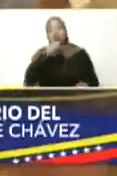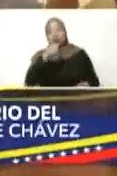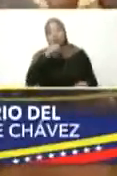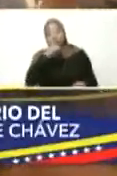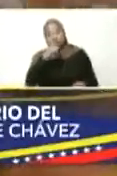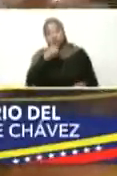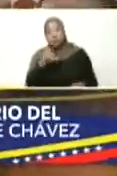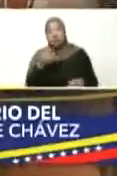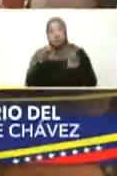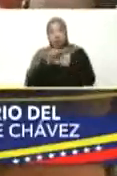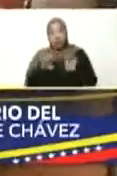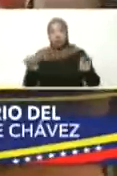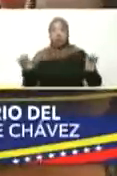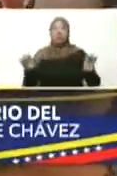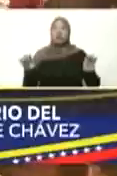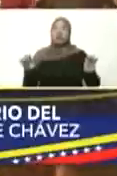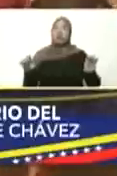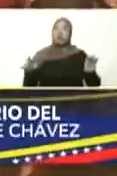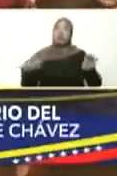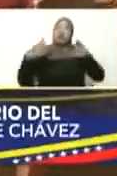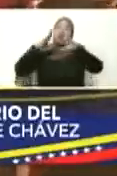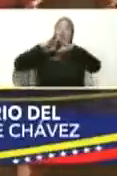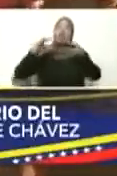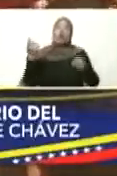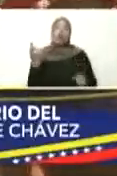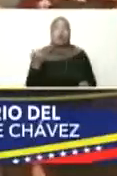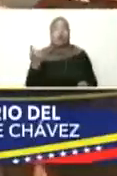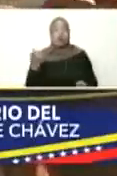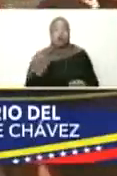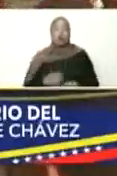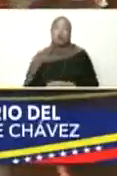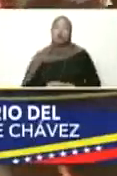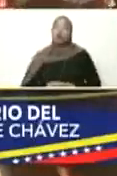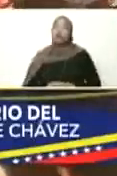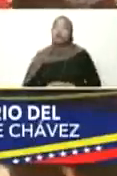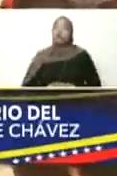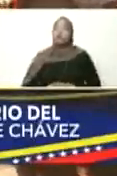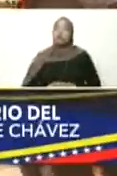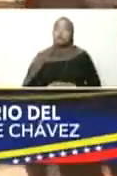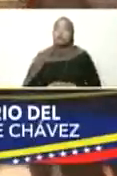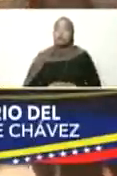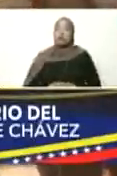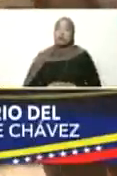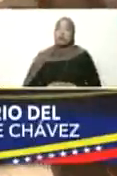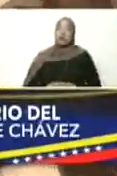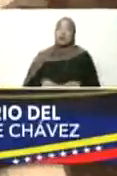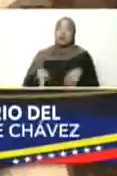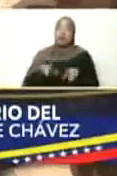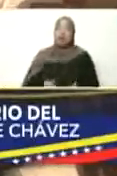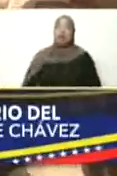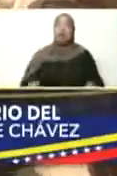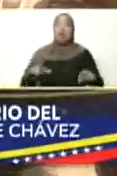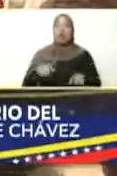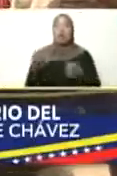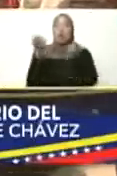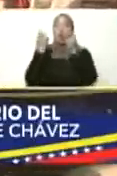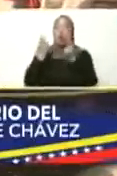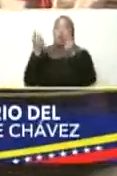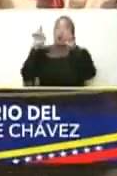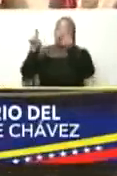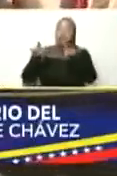en los espacios políticos. Mira, y todo lo que falta, ¿no? Porque aquí tiene el espacio, Ángel, micrófono para